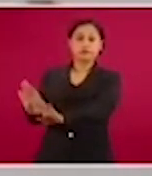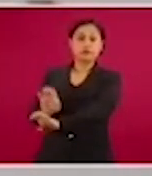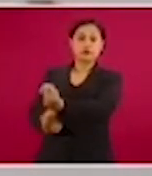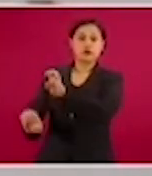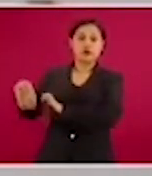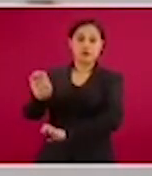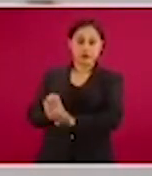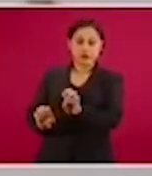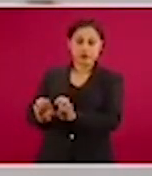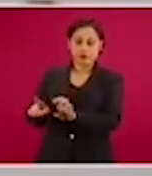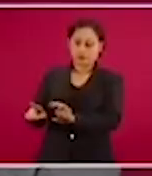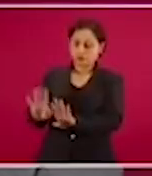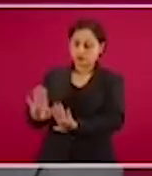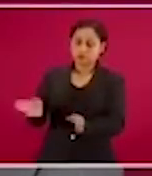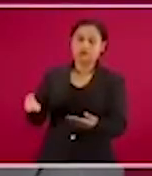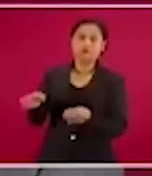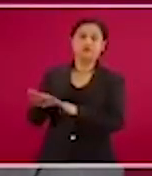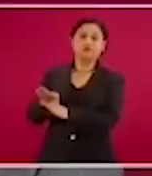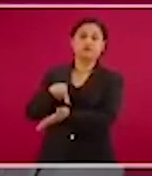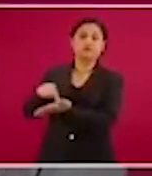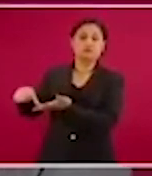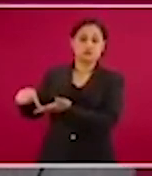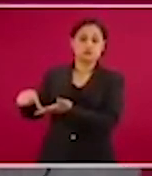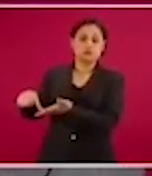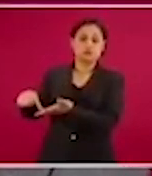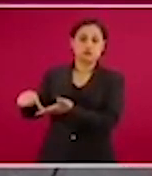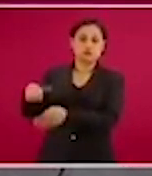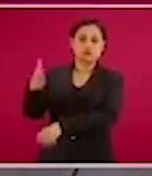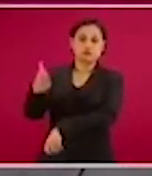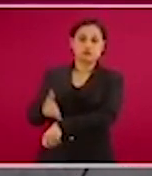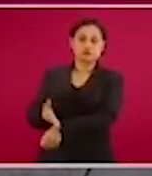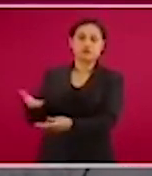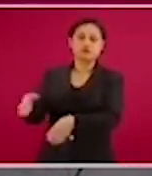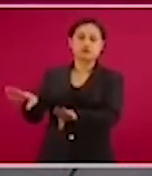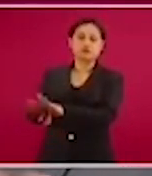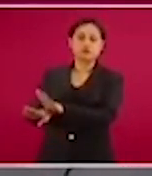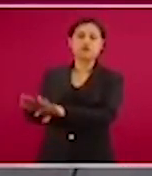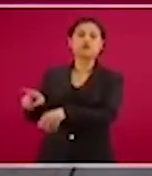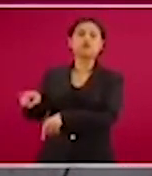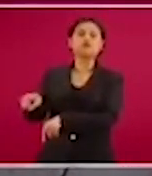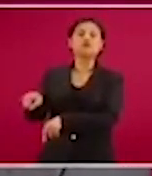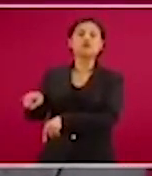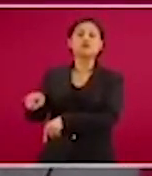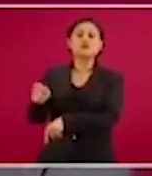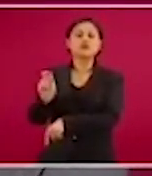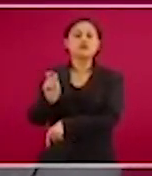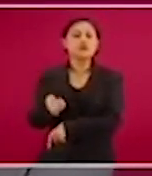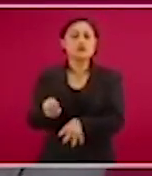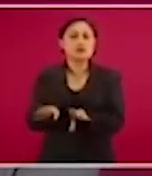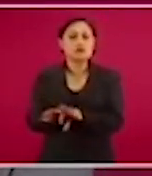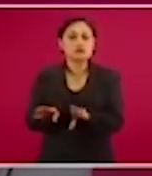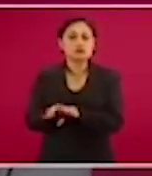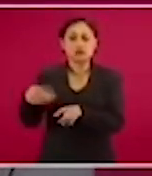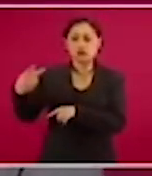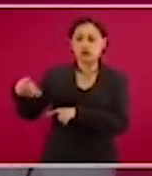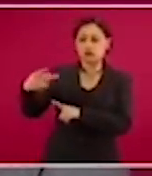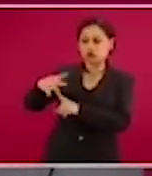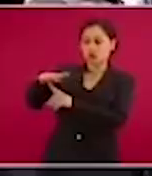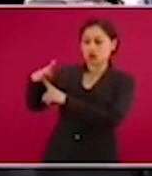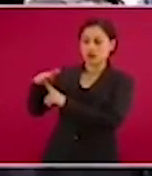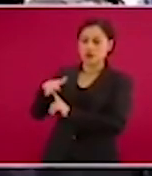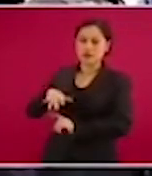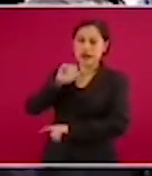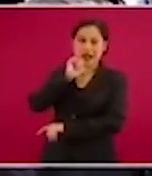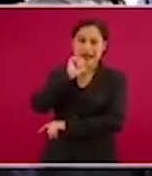auditorías o sea la suspensión que si ya no pueden operar ninguna de sus máquinas si tienen más máquina